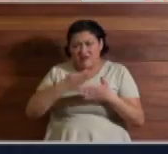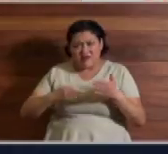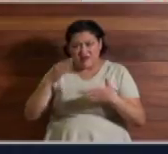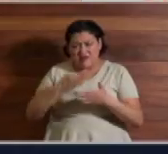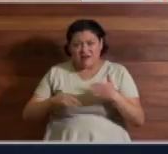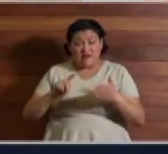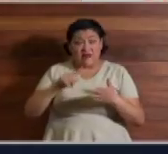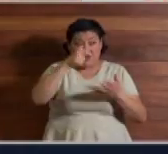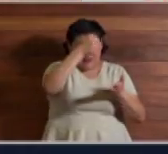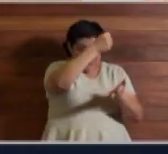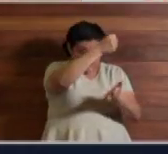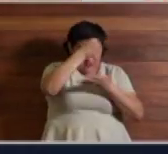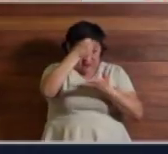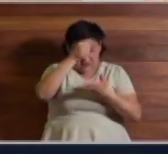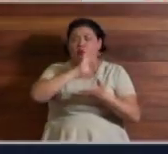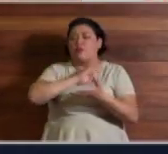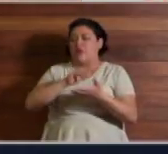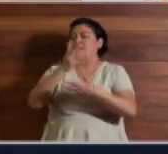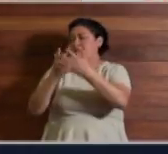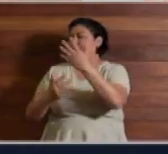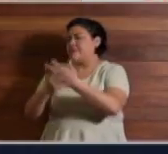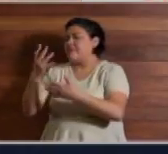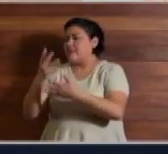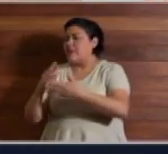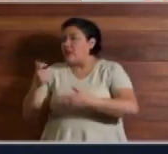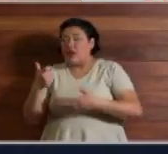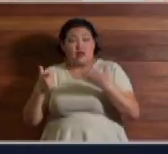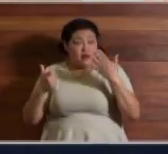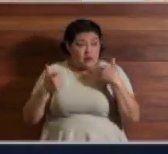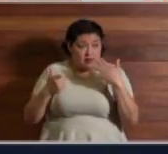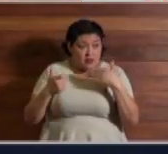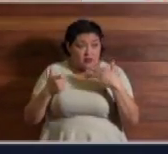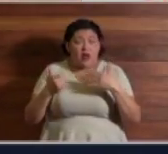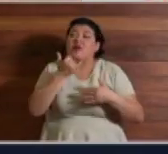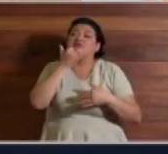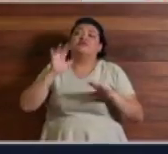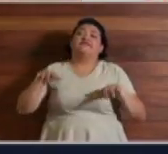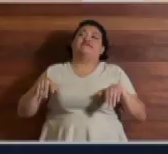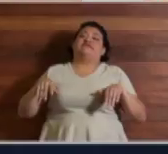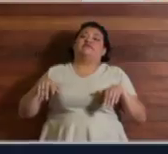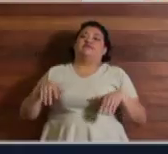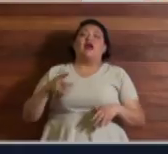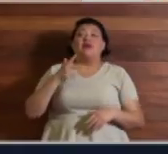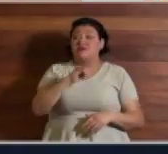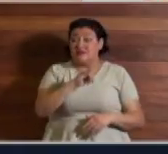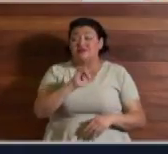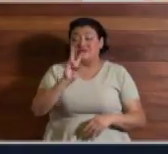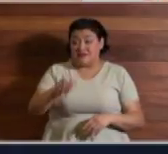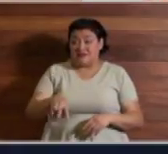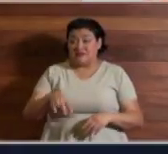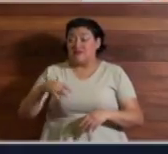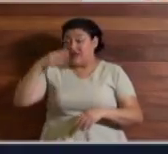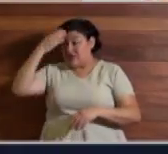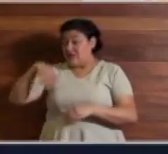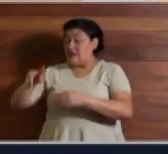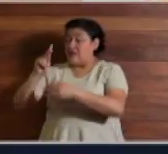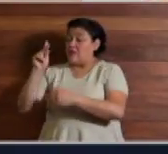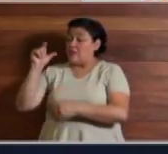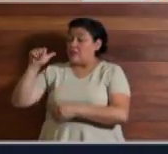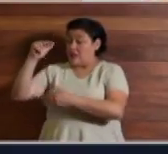tiene presupuesto. Los indicadores del Plan Nacional de Desarrollo 2013-18 nos muestran con una enorme